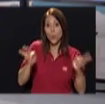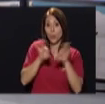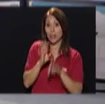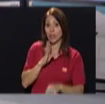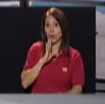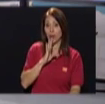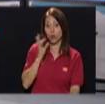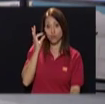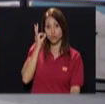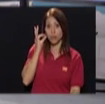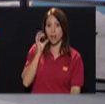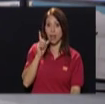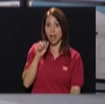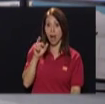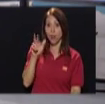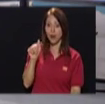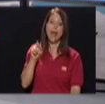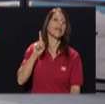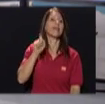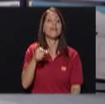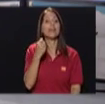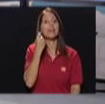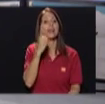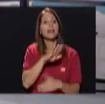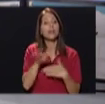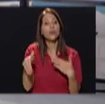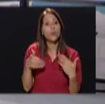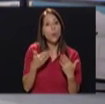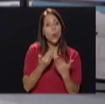el comentario de Laura, que es entender todo